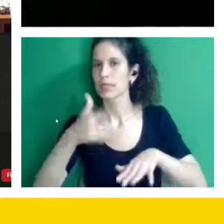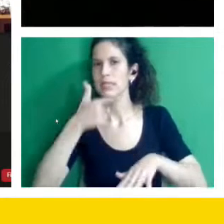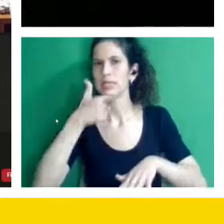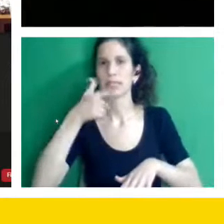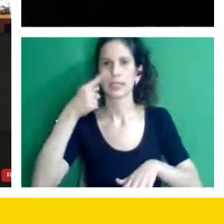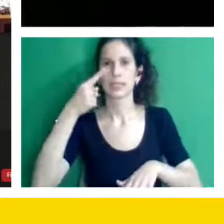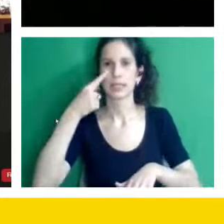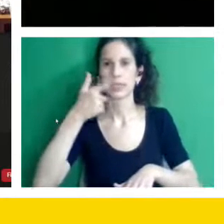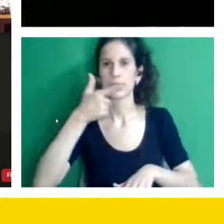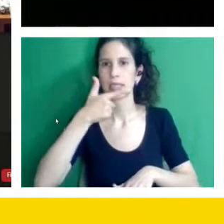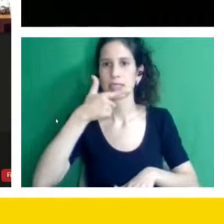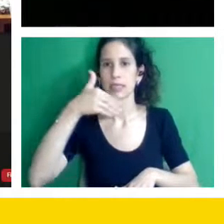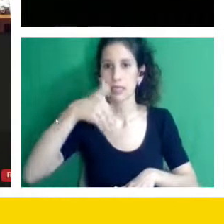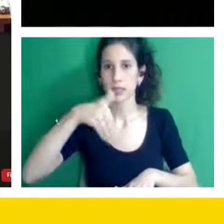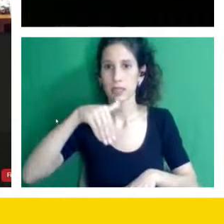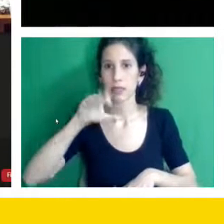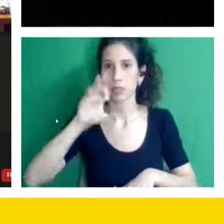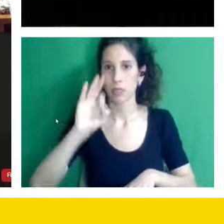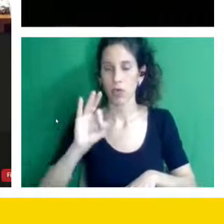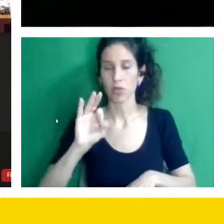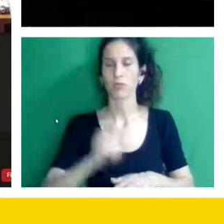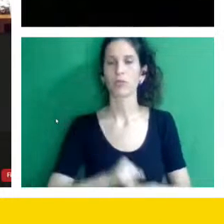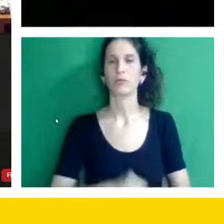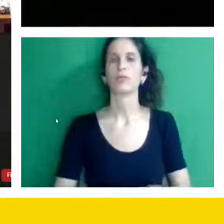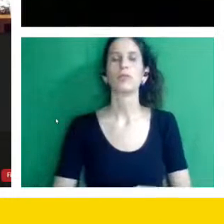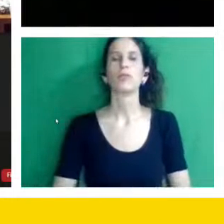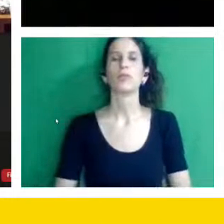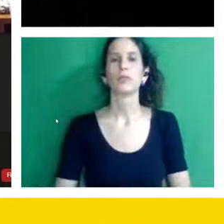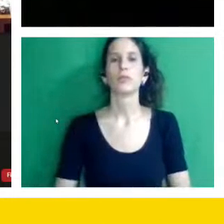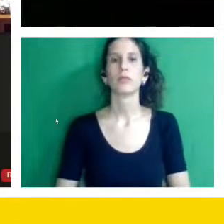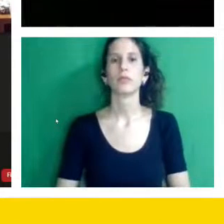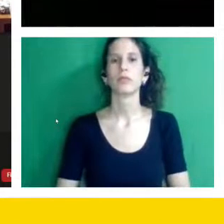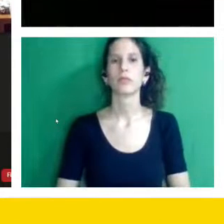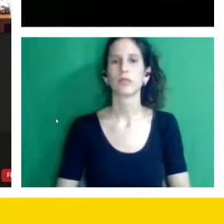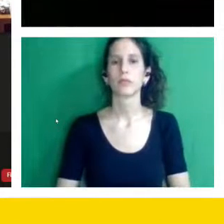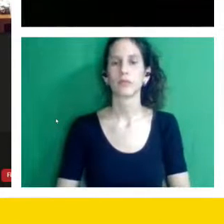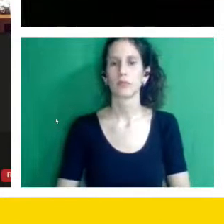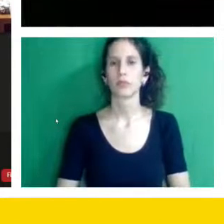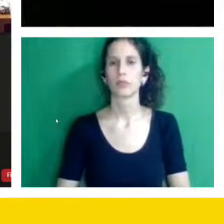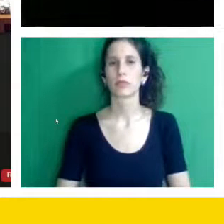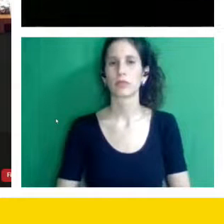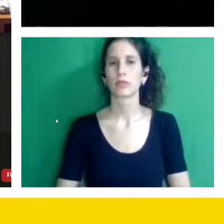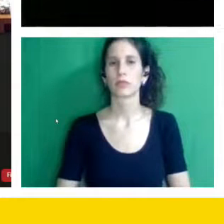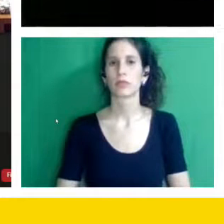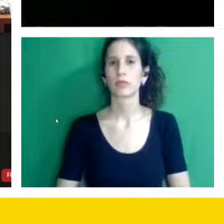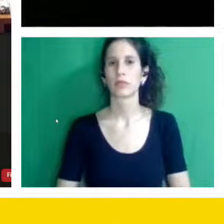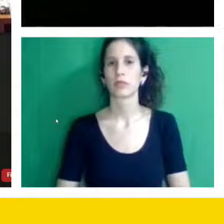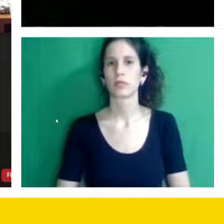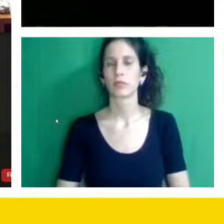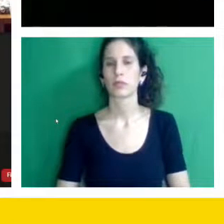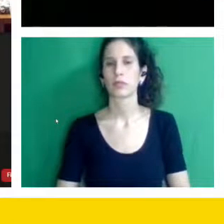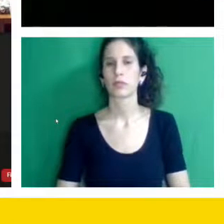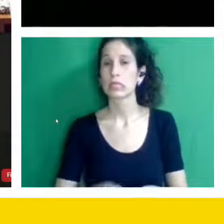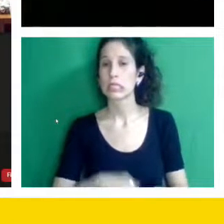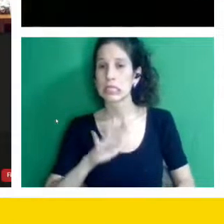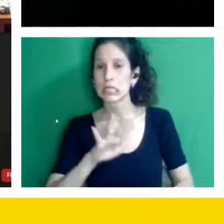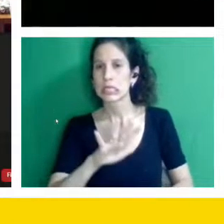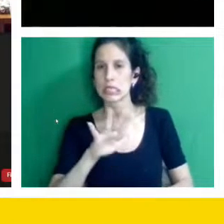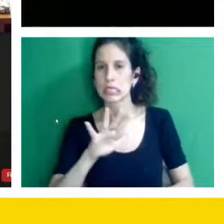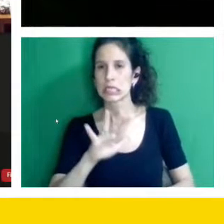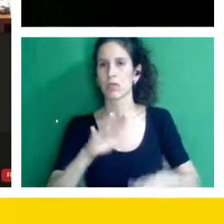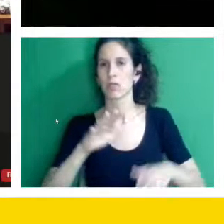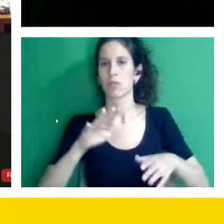que ha mostrado ser muy robusta. Sin embargo, si al sismo le colocamos una lluvia intensa de